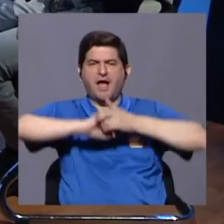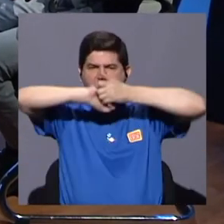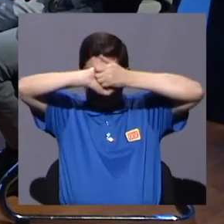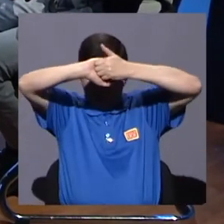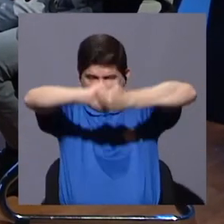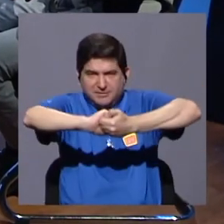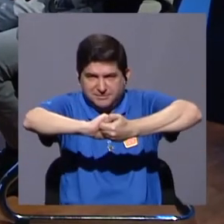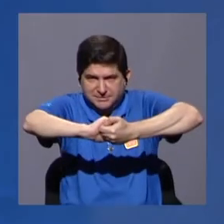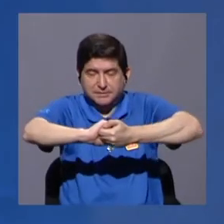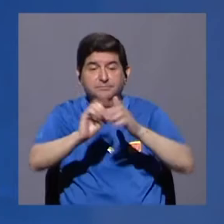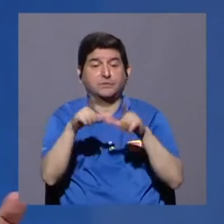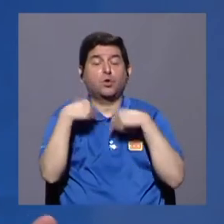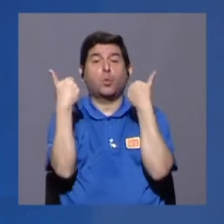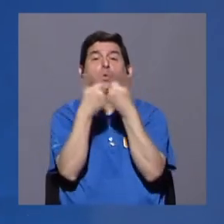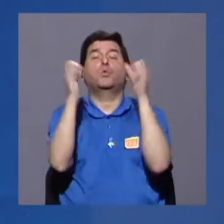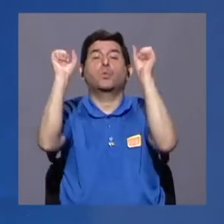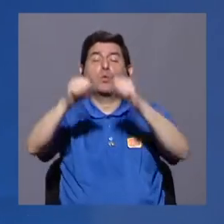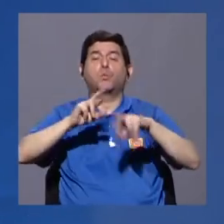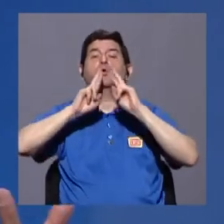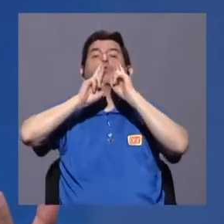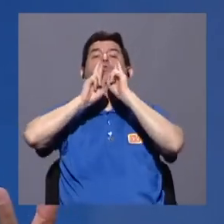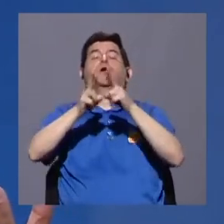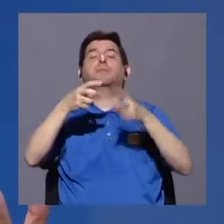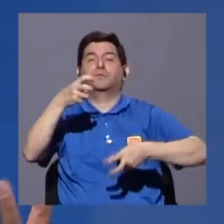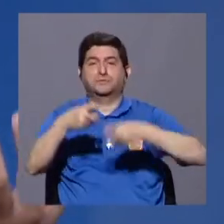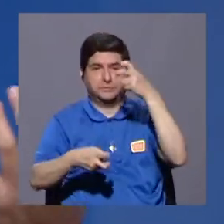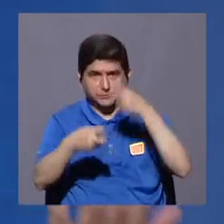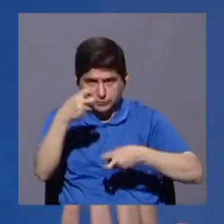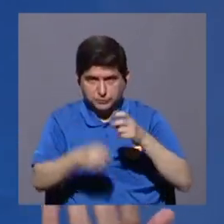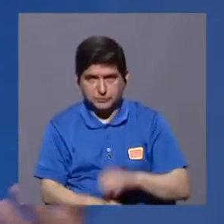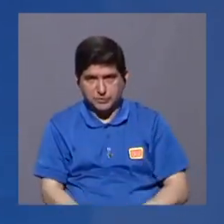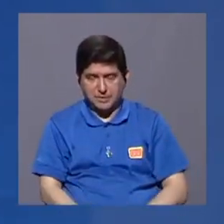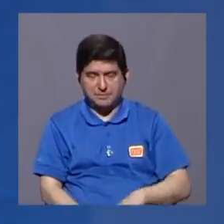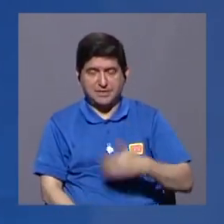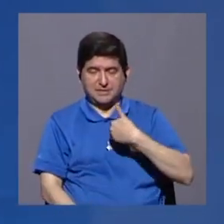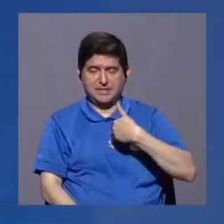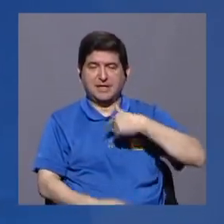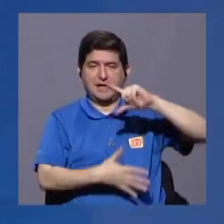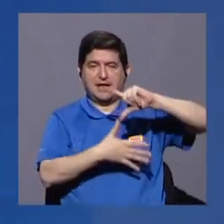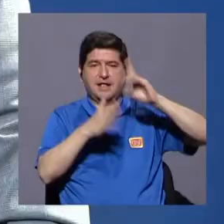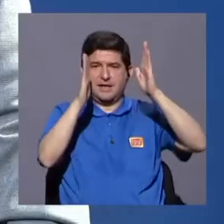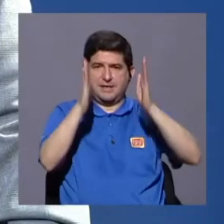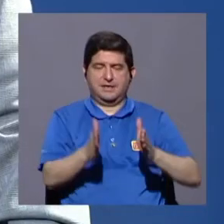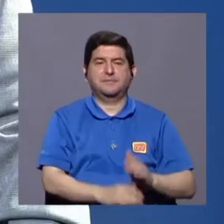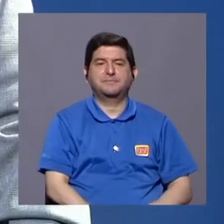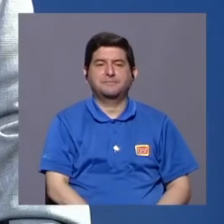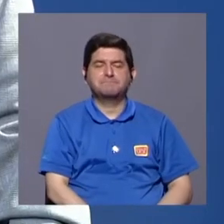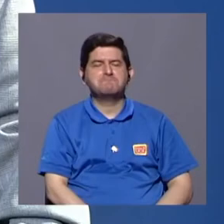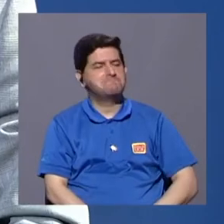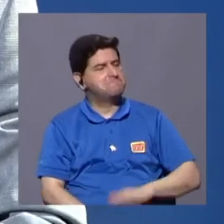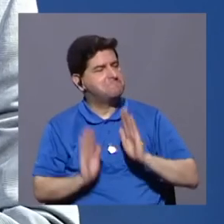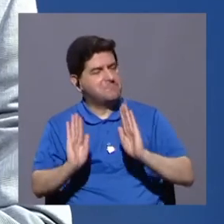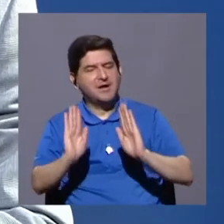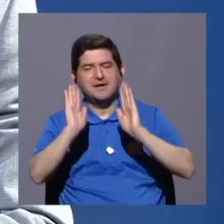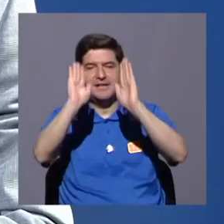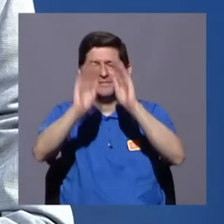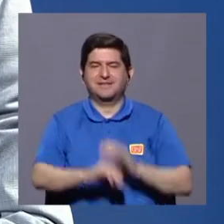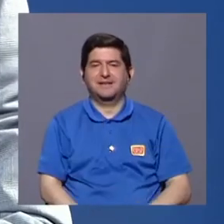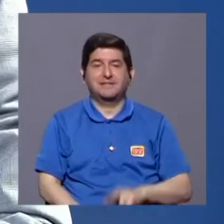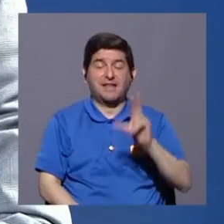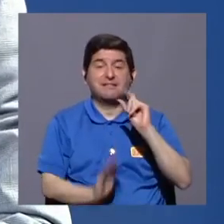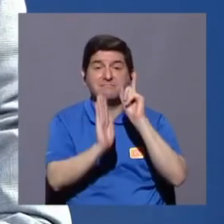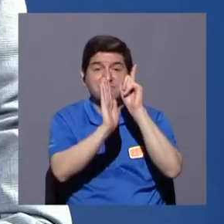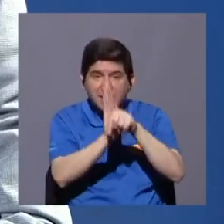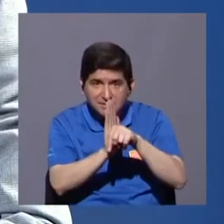porque como lo que podemos buscar respuestas a los problemas de los latinoamericanos parece genial en 30 en